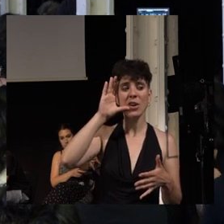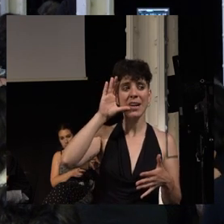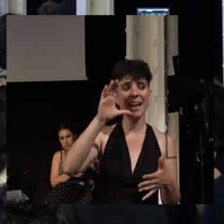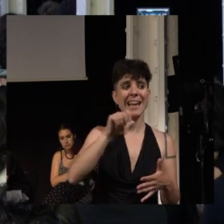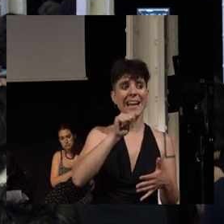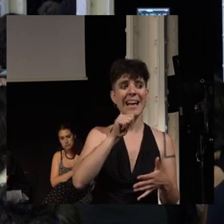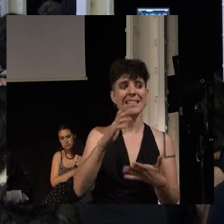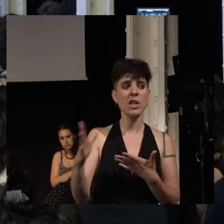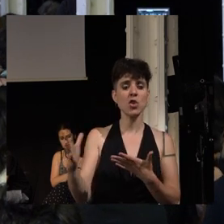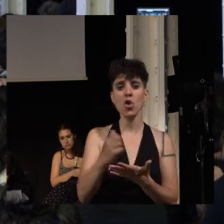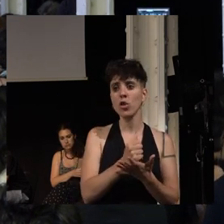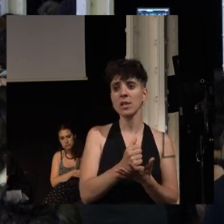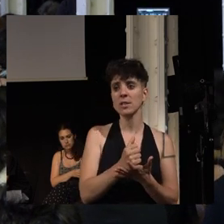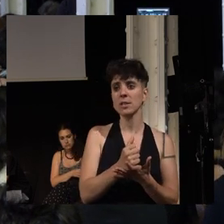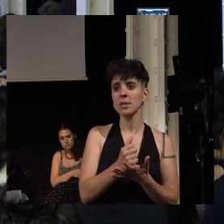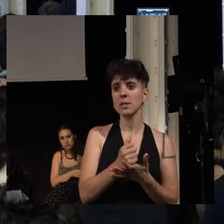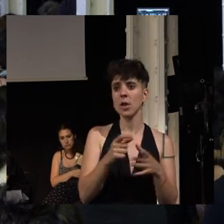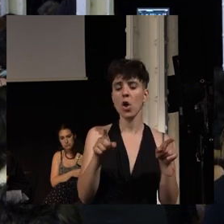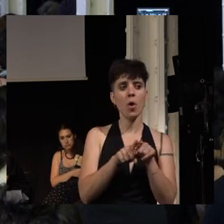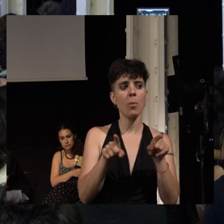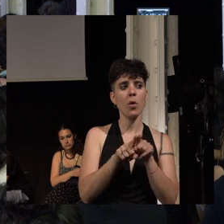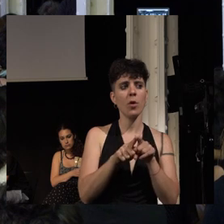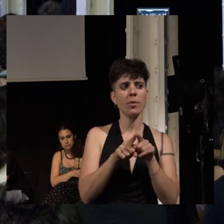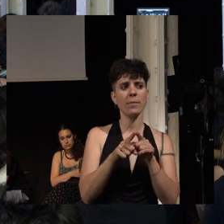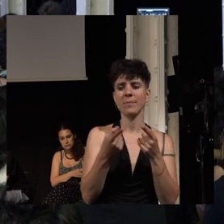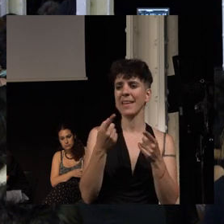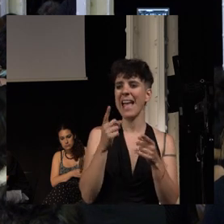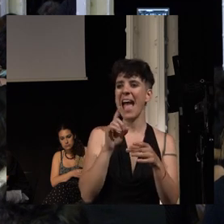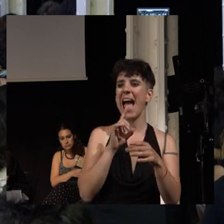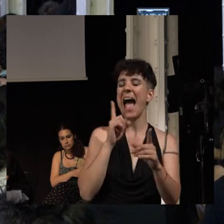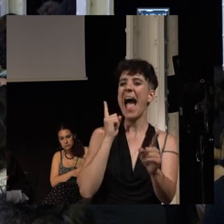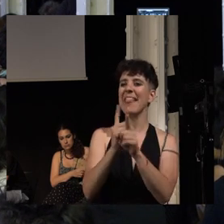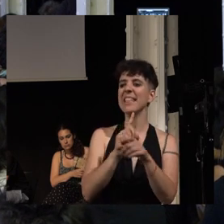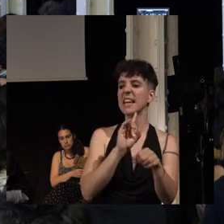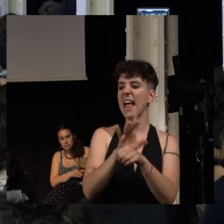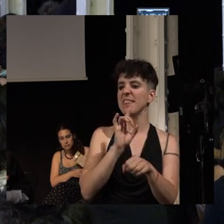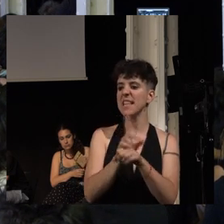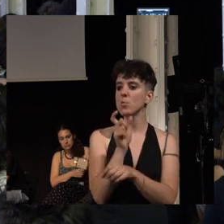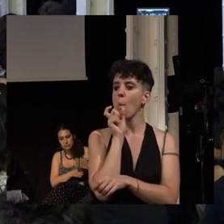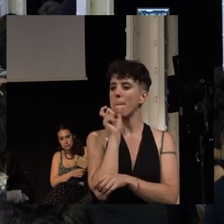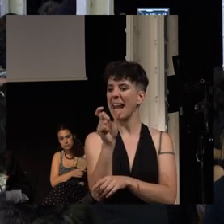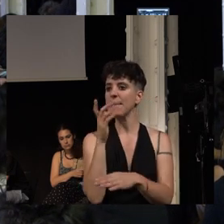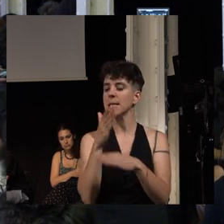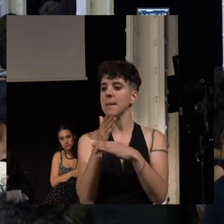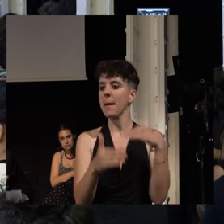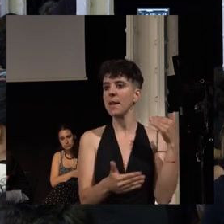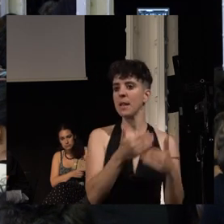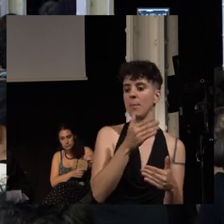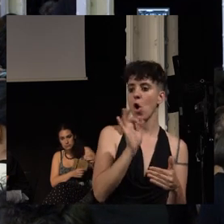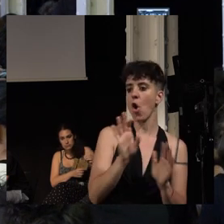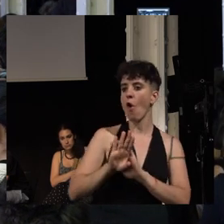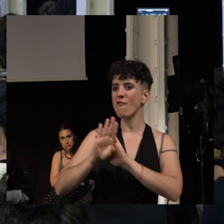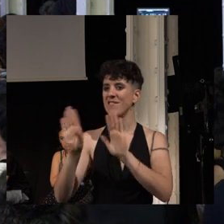escuchado hoy, todas tienen la palabra antirracismo al principio o al final, ¿no? Es como si fuese una especie